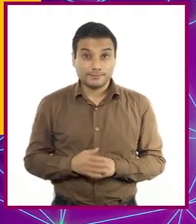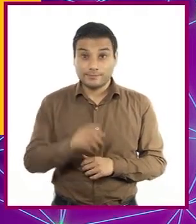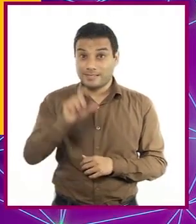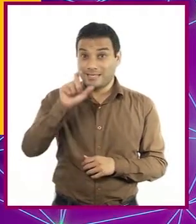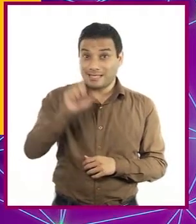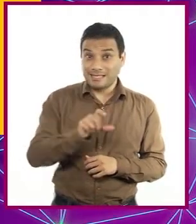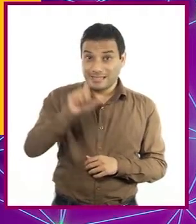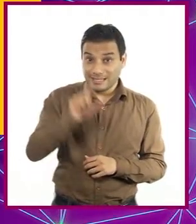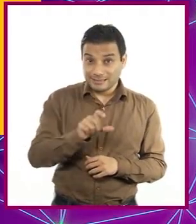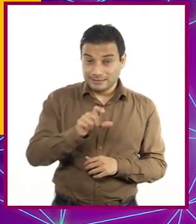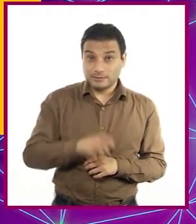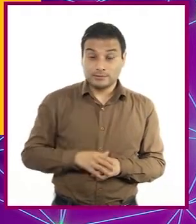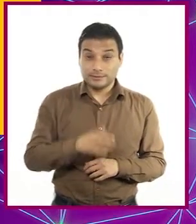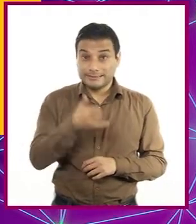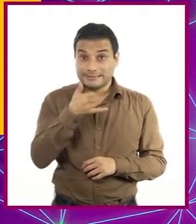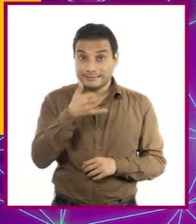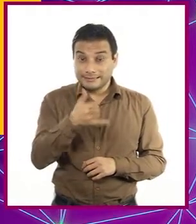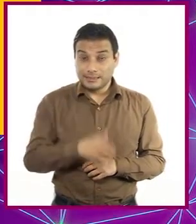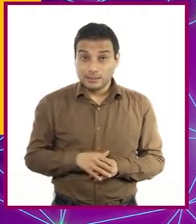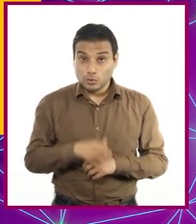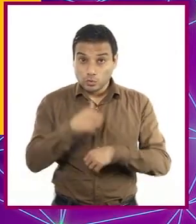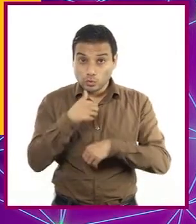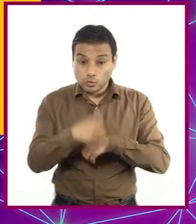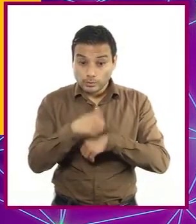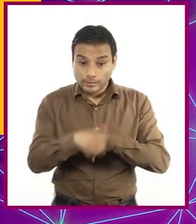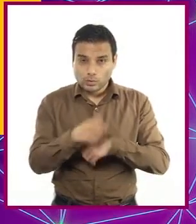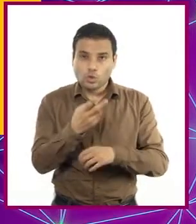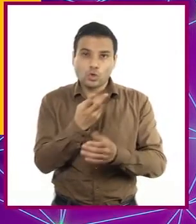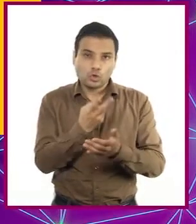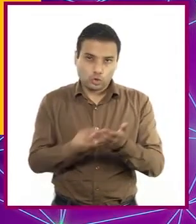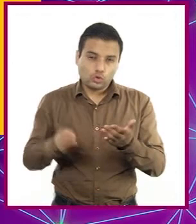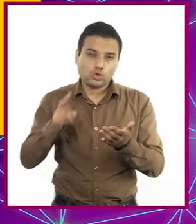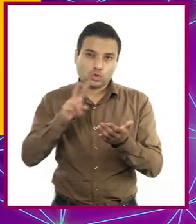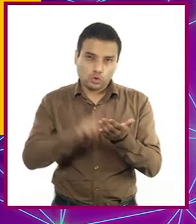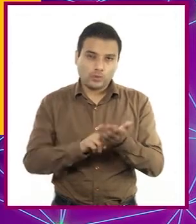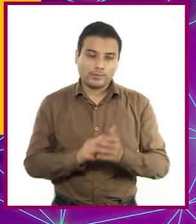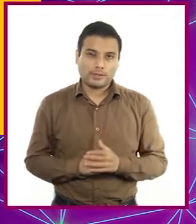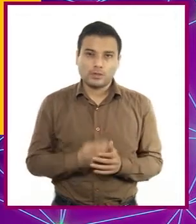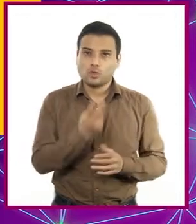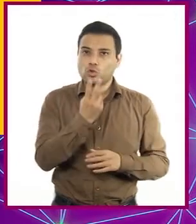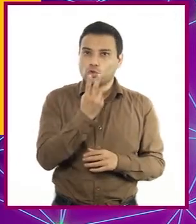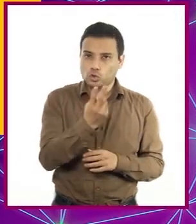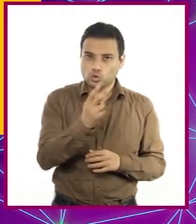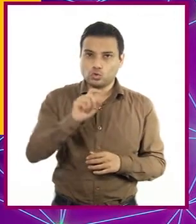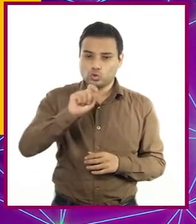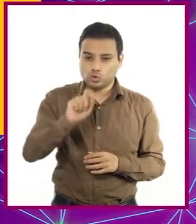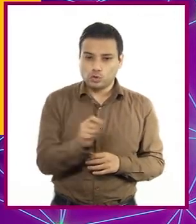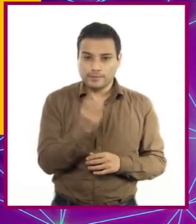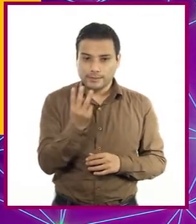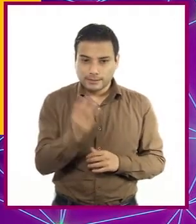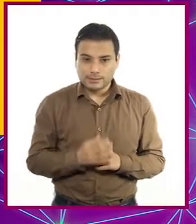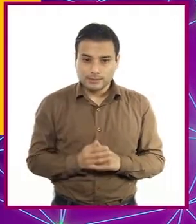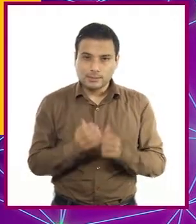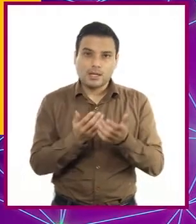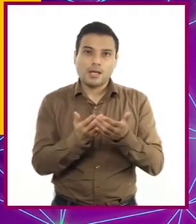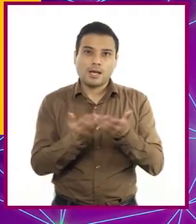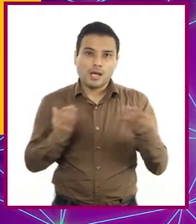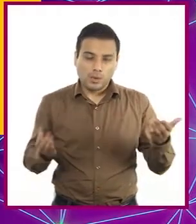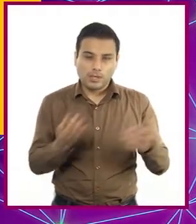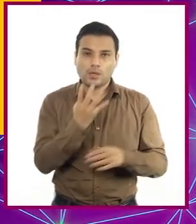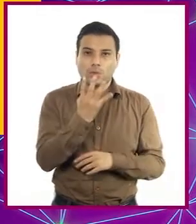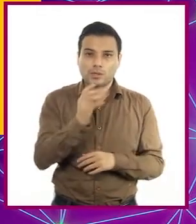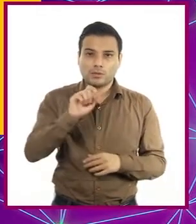x como el de y son el doble de la coordenada 2,3. Si el valor de